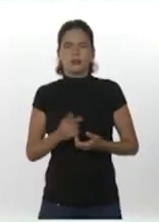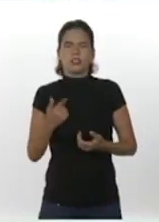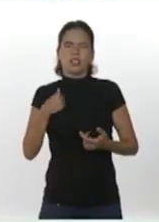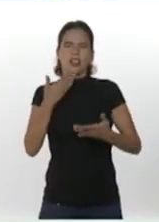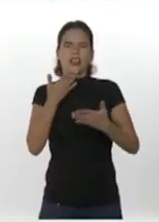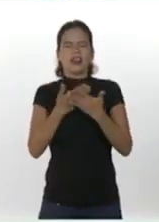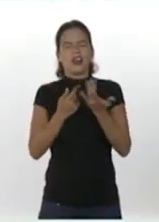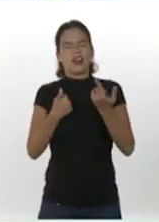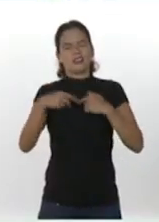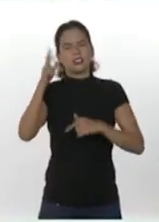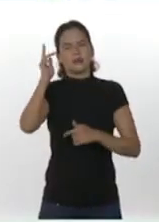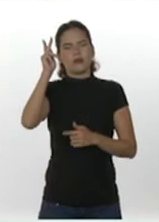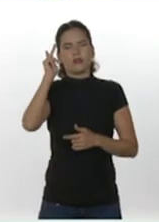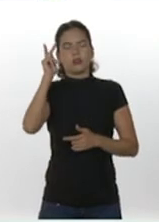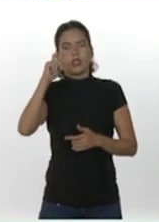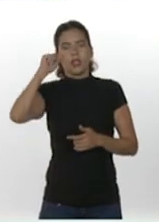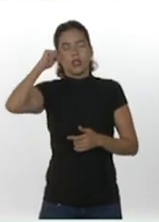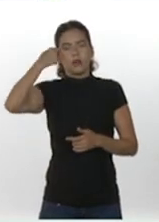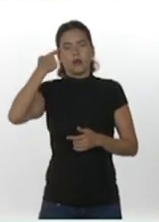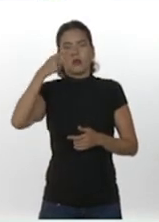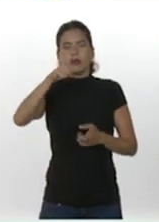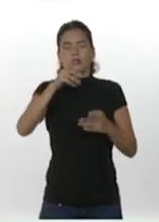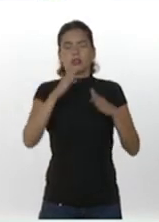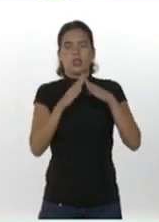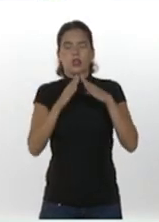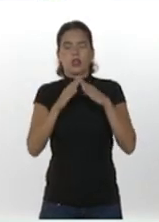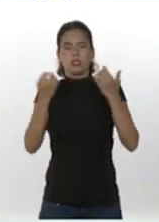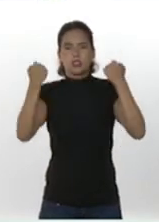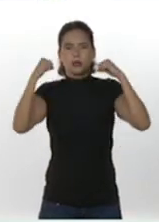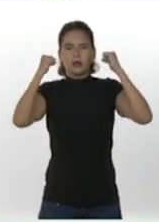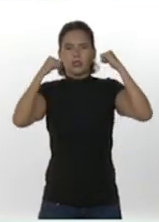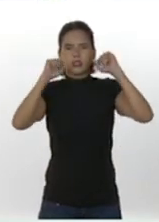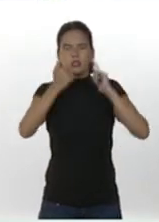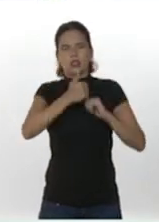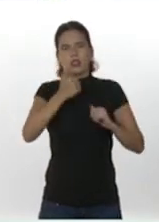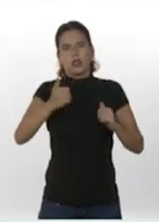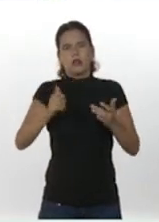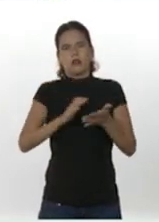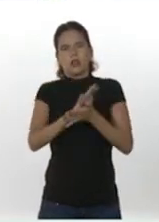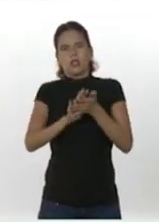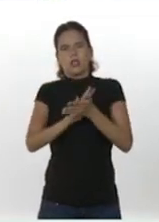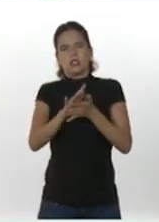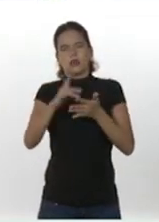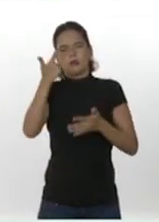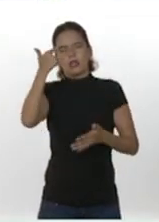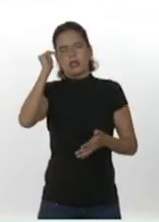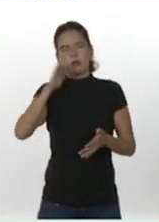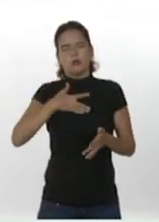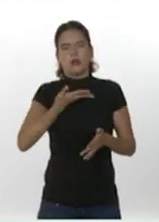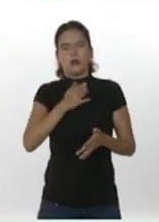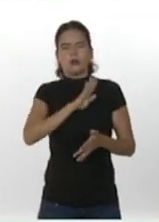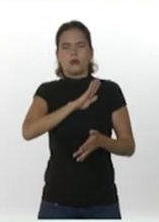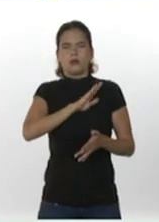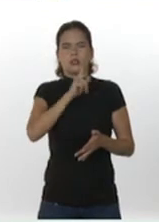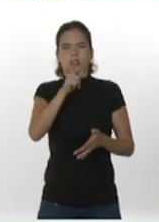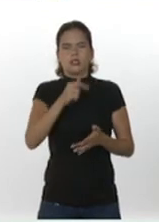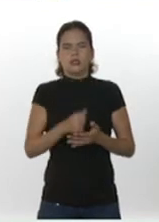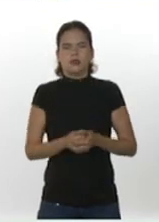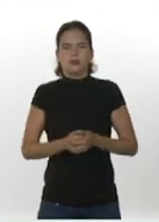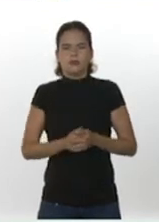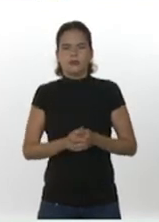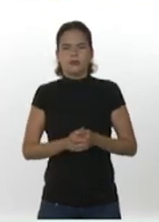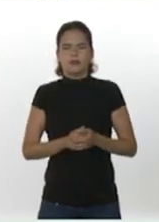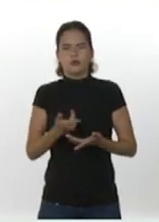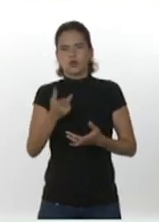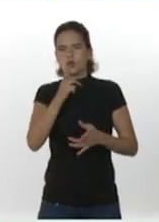Muchísimas gracias, profesora Yolibel. Recuerden ustedes en casa practicar cada una de las señas para que puedan apropiarse de ellas. Ahora bien, surge